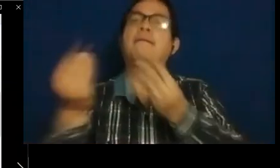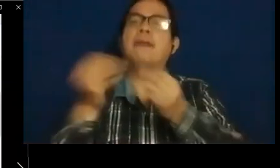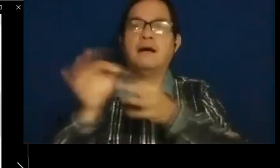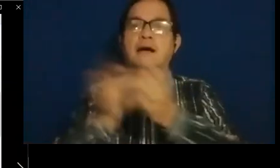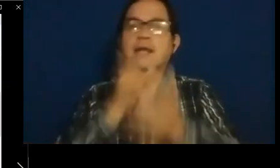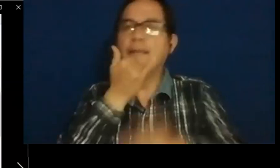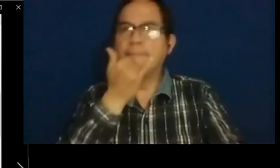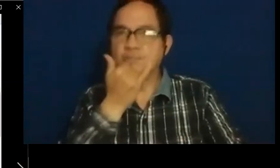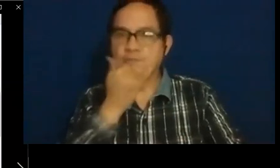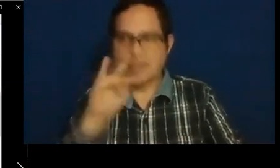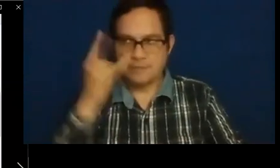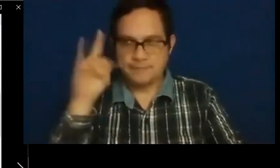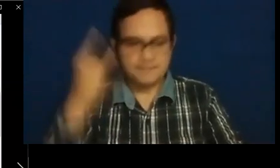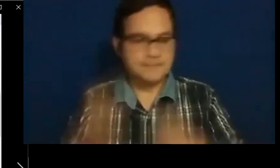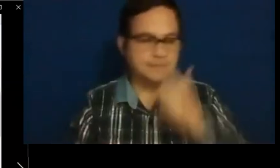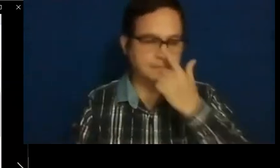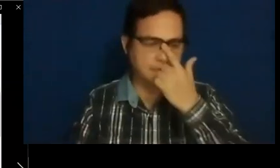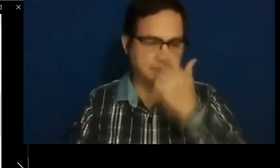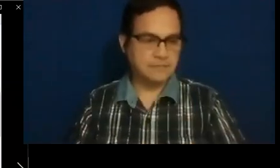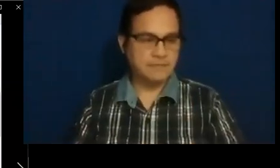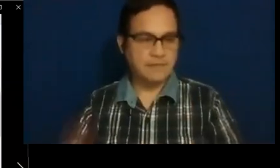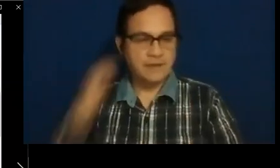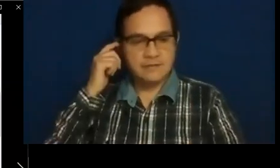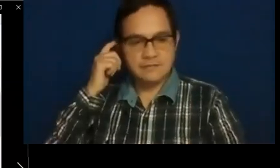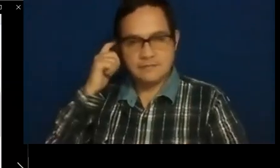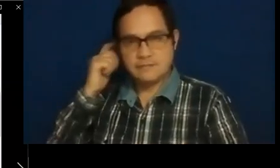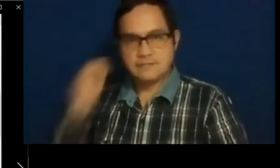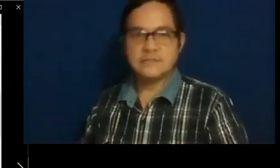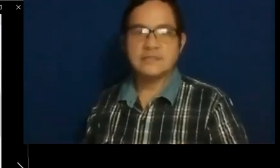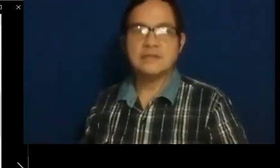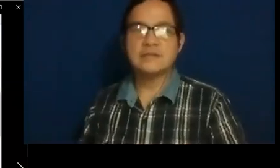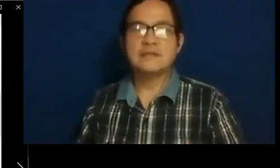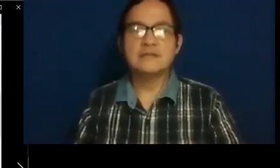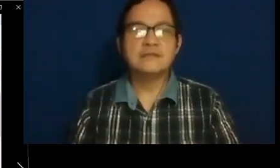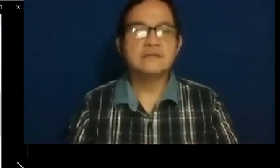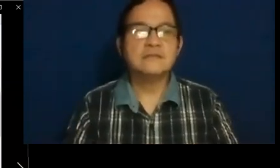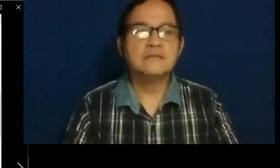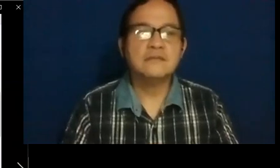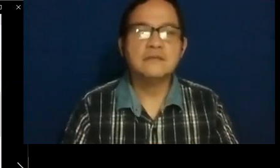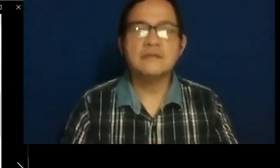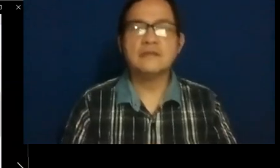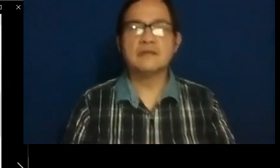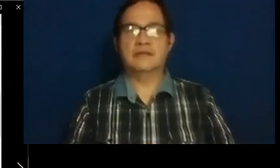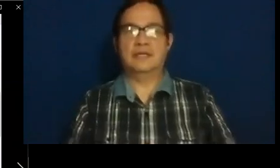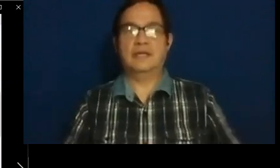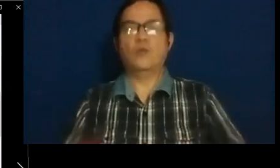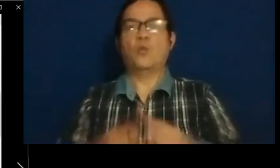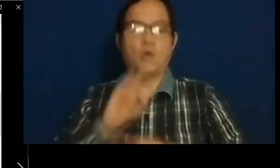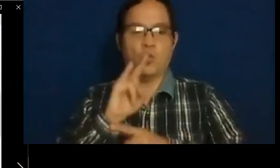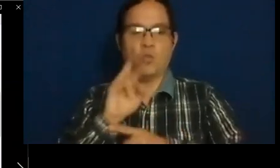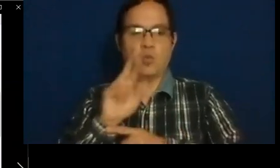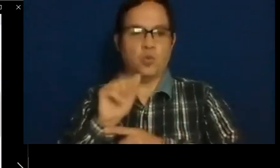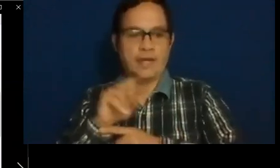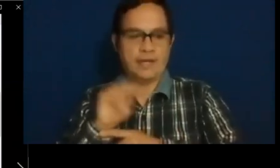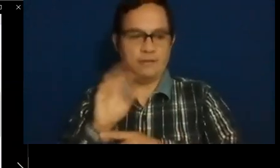qué sucede. Listo, a Vale, ver si de vale. pronto fue algún detallito dentro del simulador. Igual tú me decías que era Urano, ¿cierto? Urano.